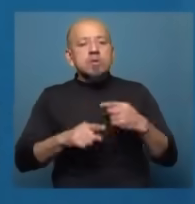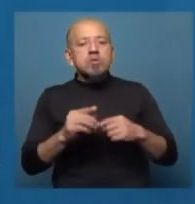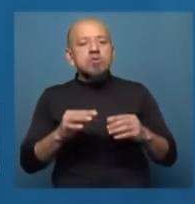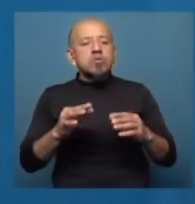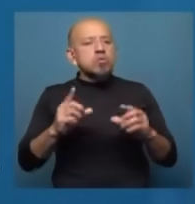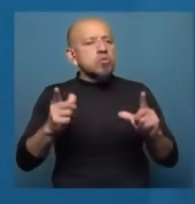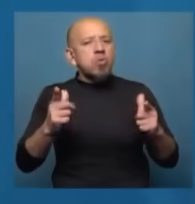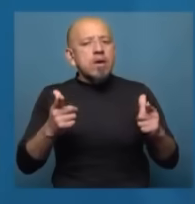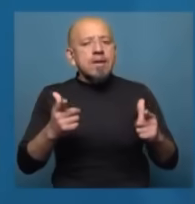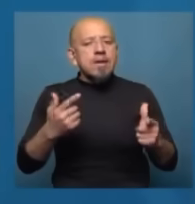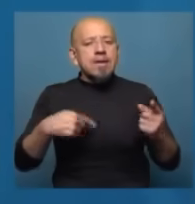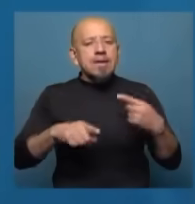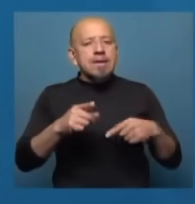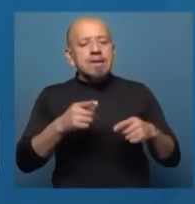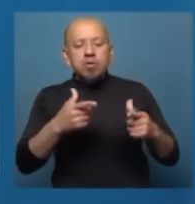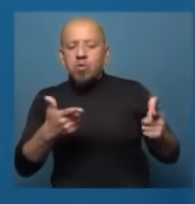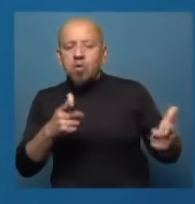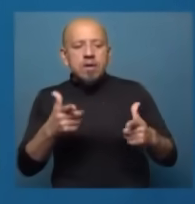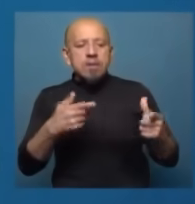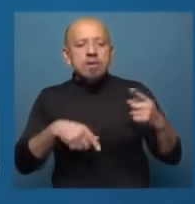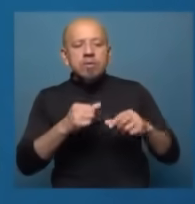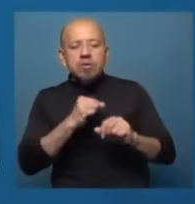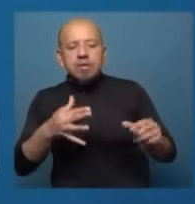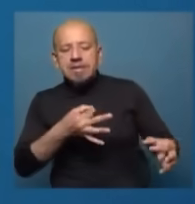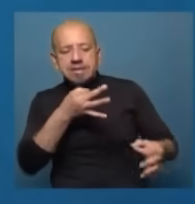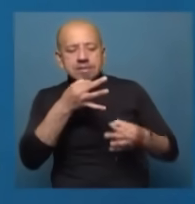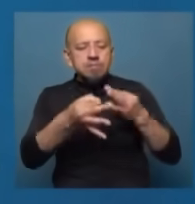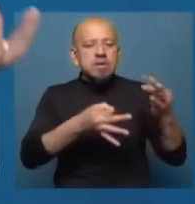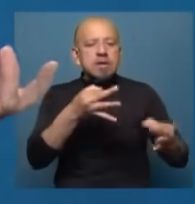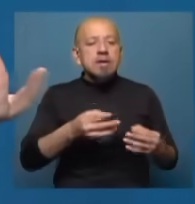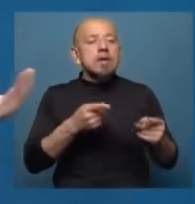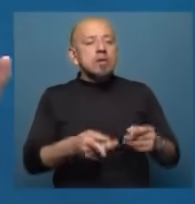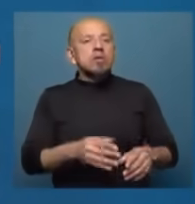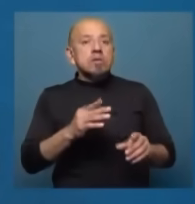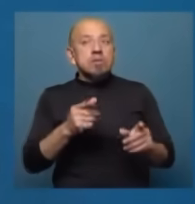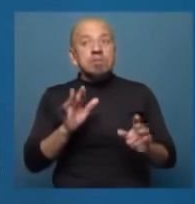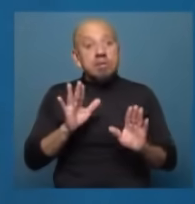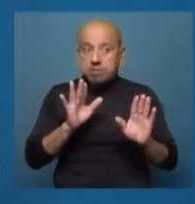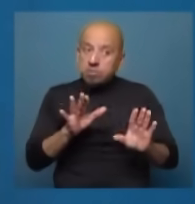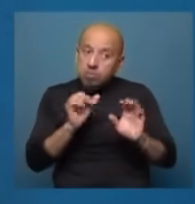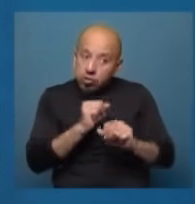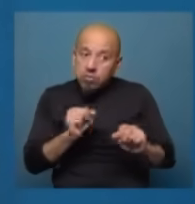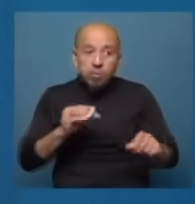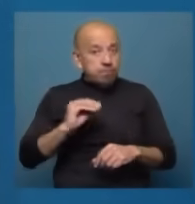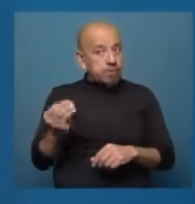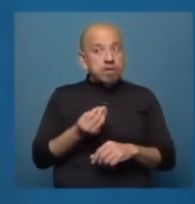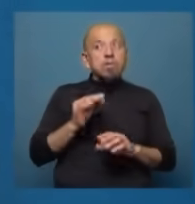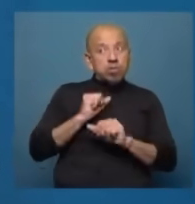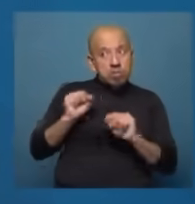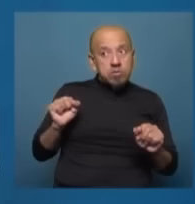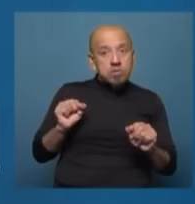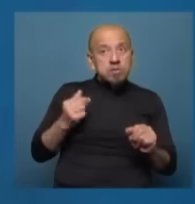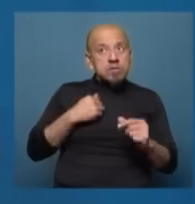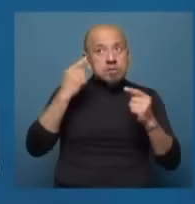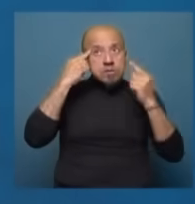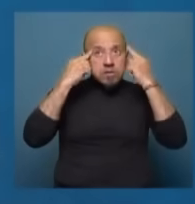esa ese ambiente correcto para explicarle bueno Esto se puede perder porque te come todo lo otro para